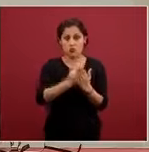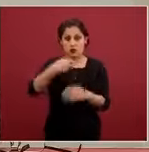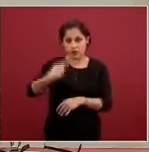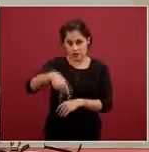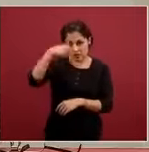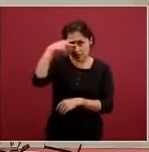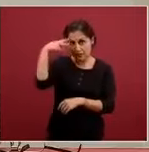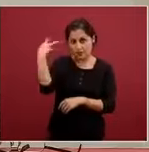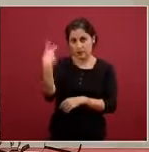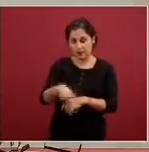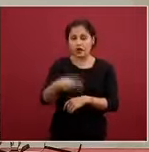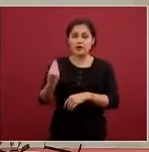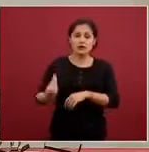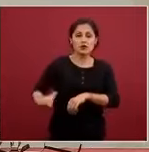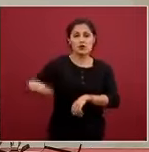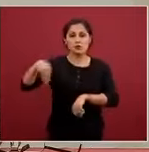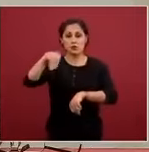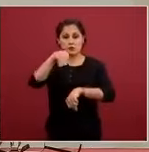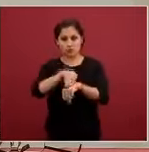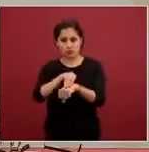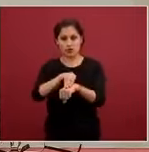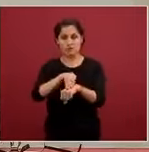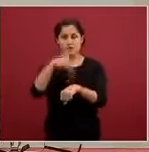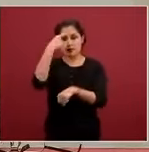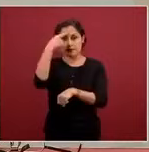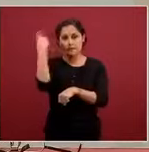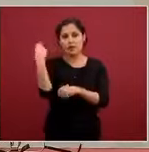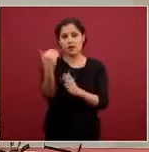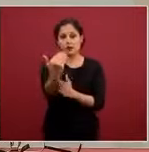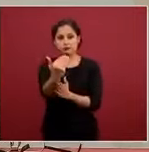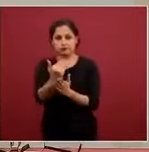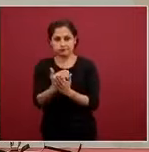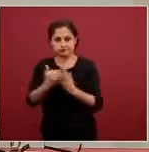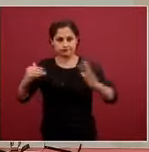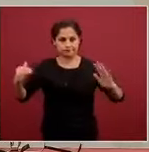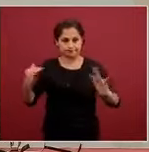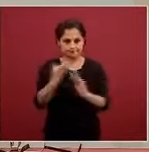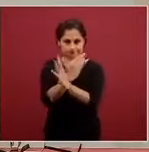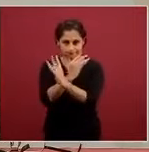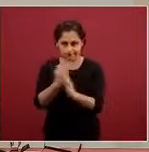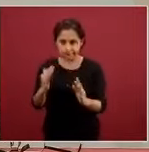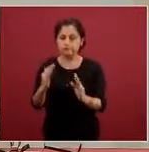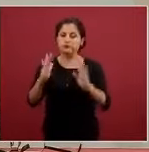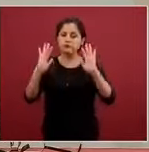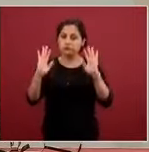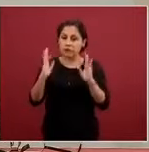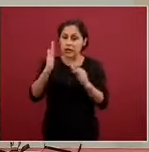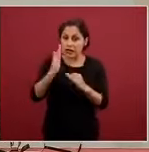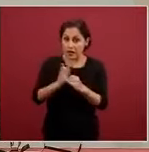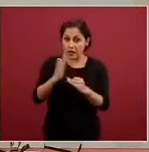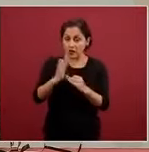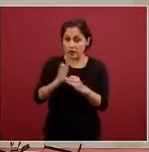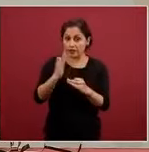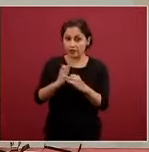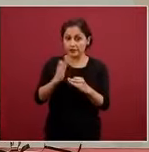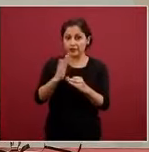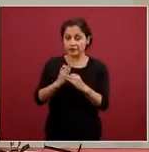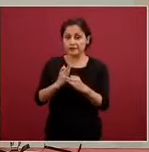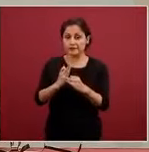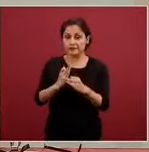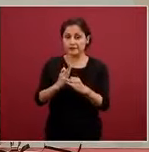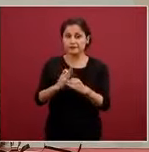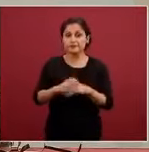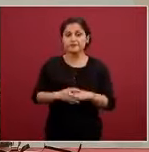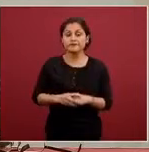aplican el concepto general de mitigación, en este caso particular, dirigiéndose a lo